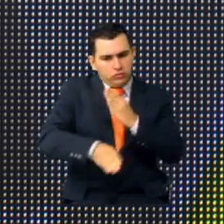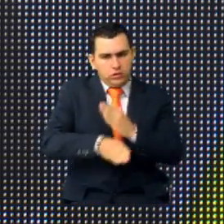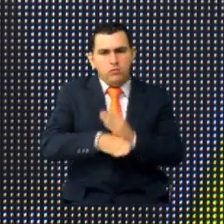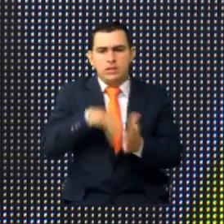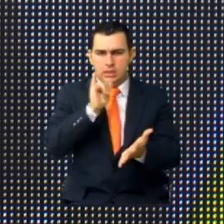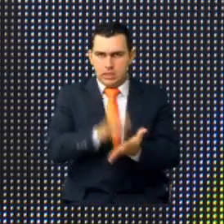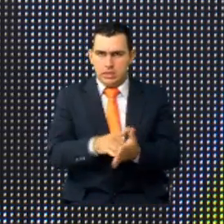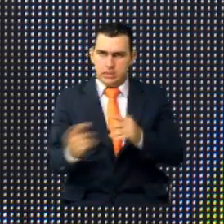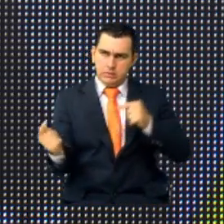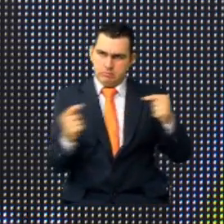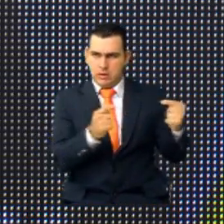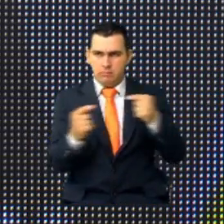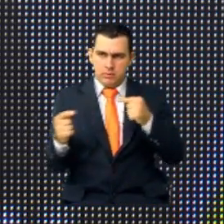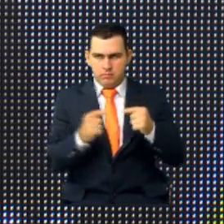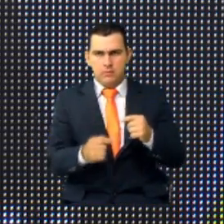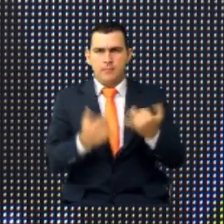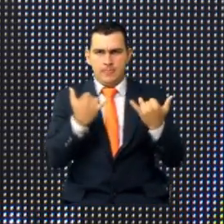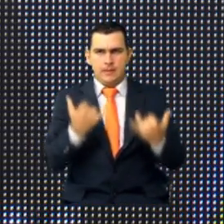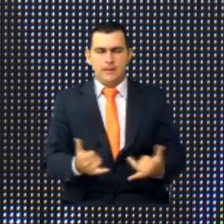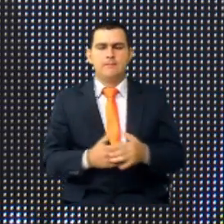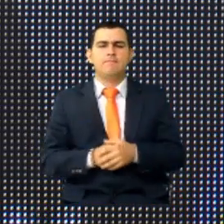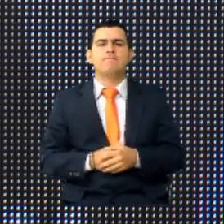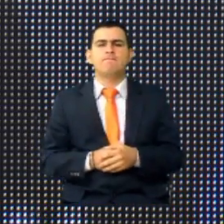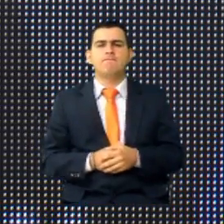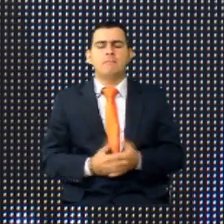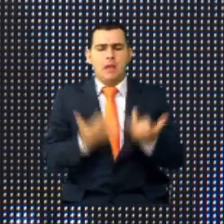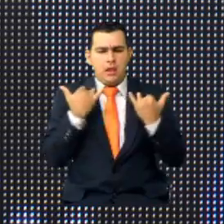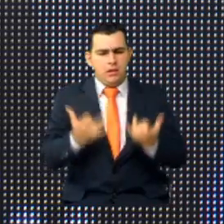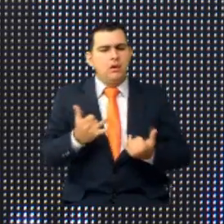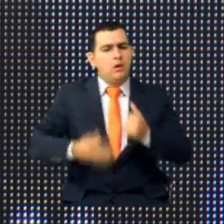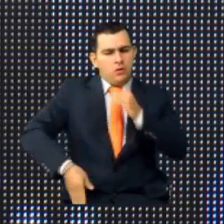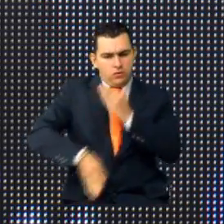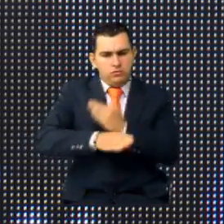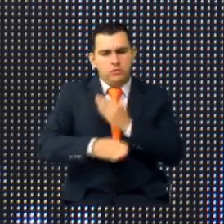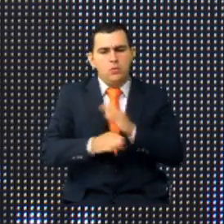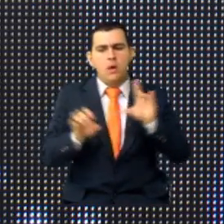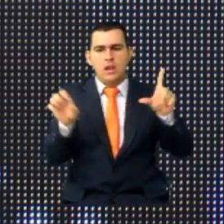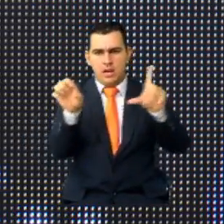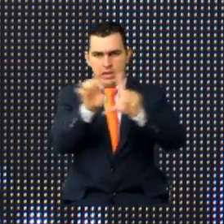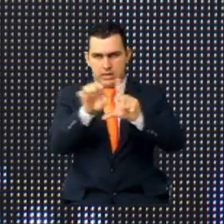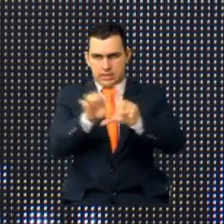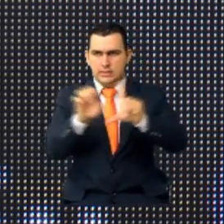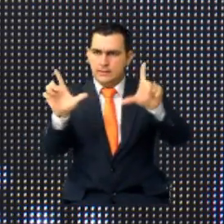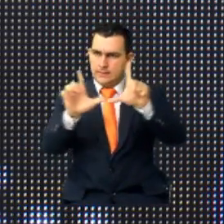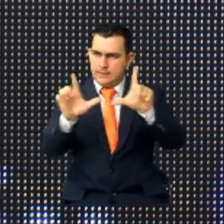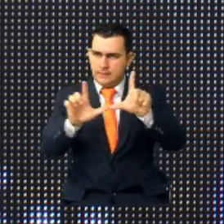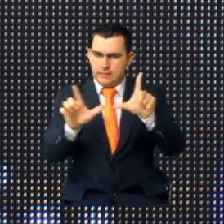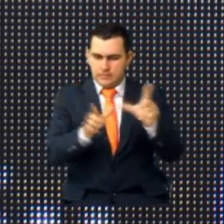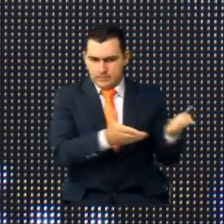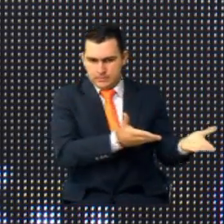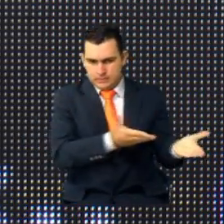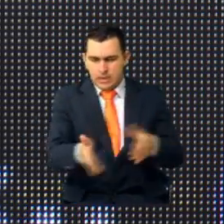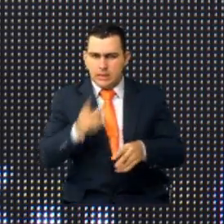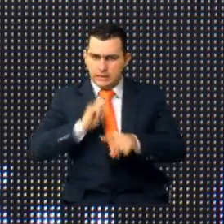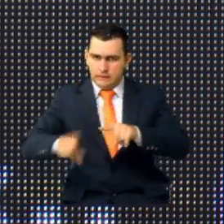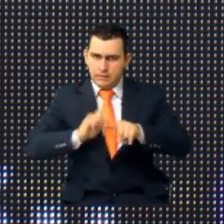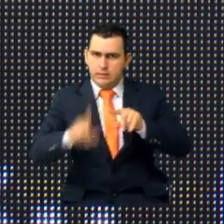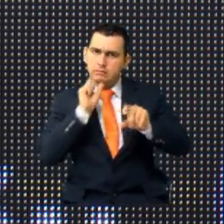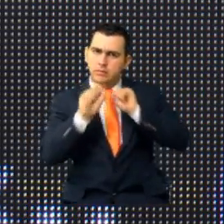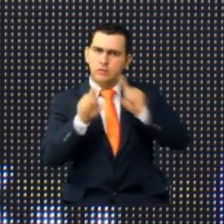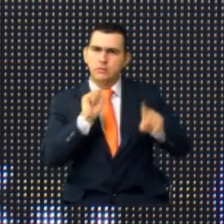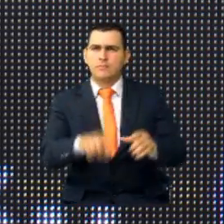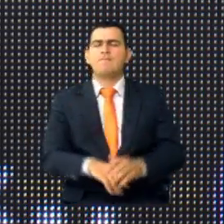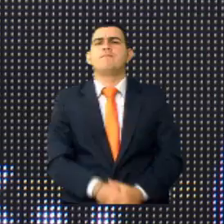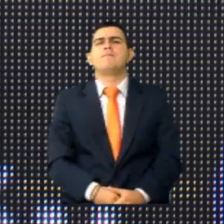debate de los candidatos que se continúan en Enlace Televisión dispuestos a las diferentes preguntas. Continuamos,